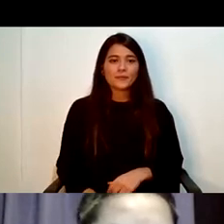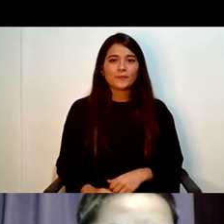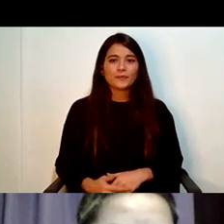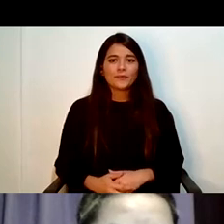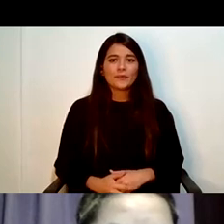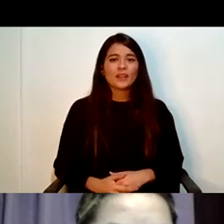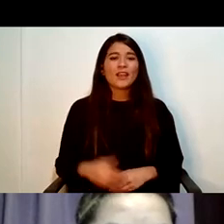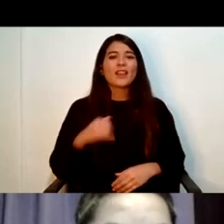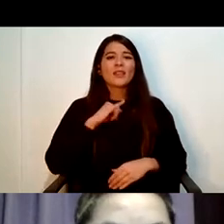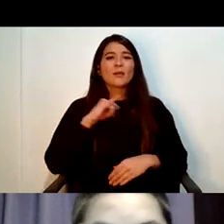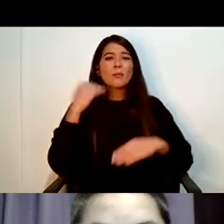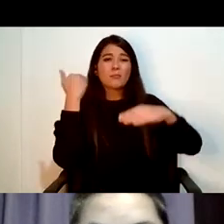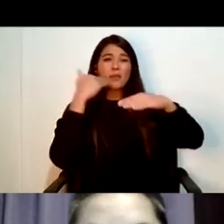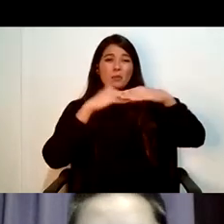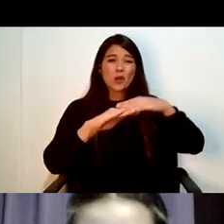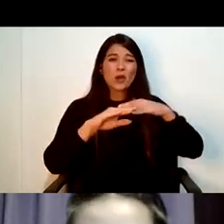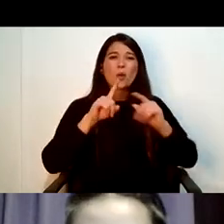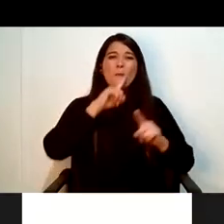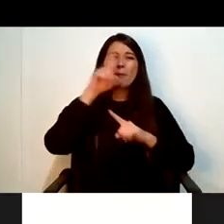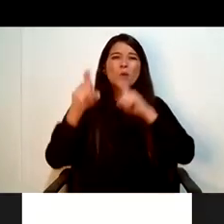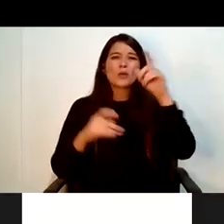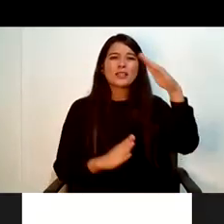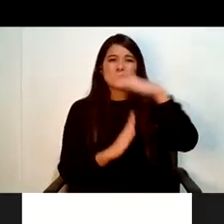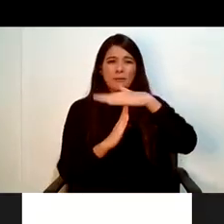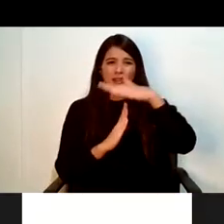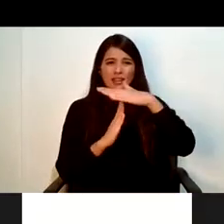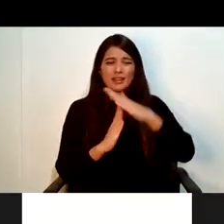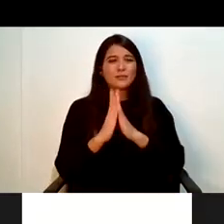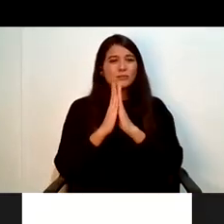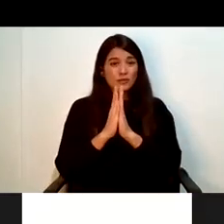Enviamos un correo con las preguntas pendientes, por favor.